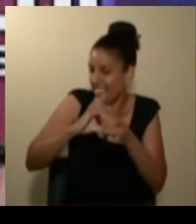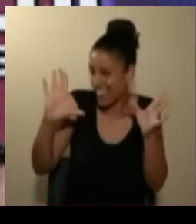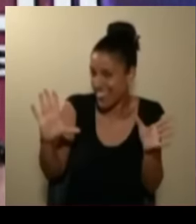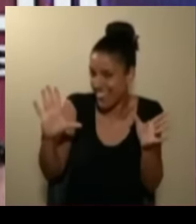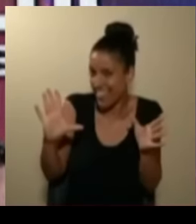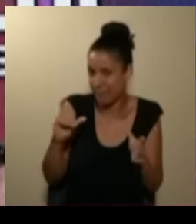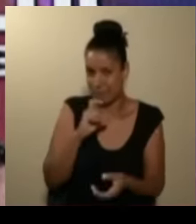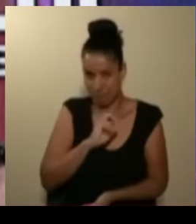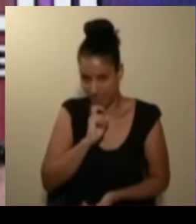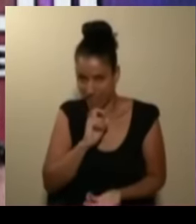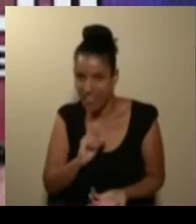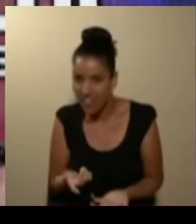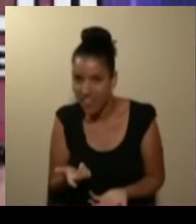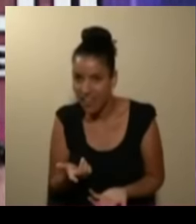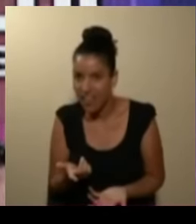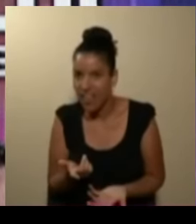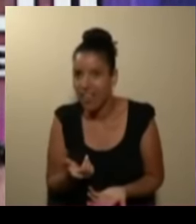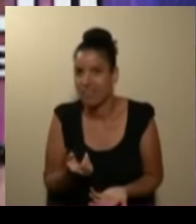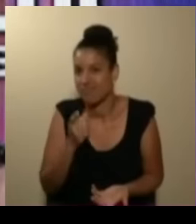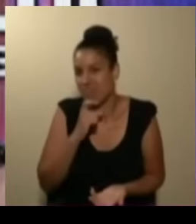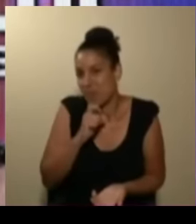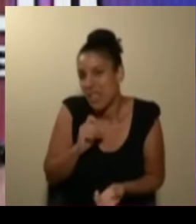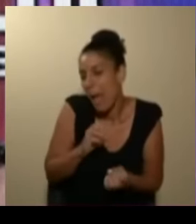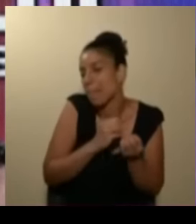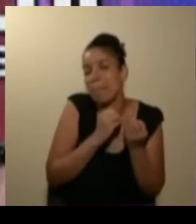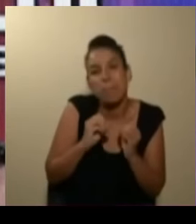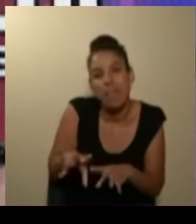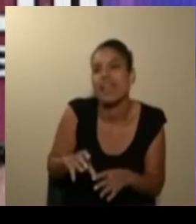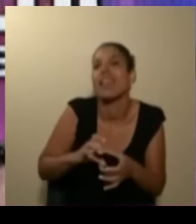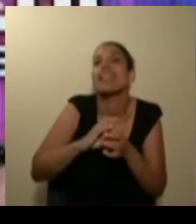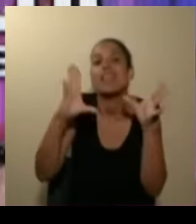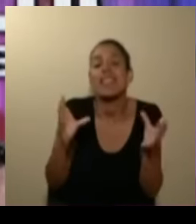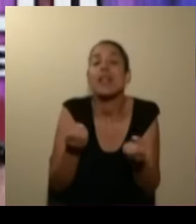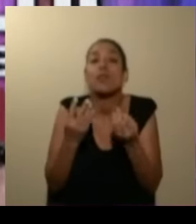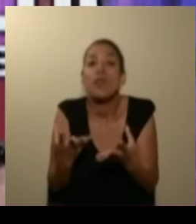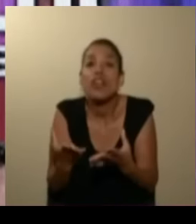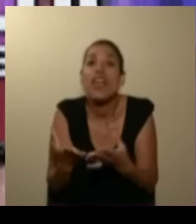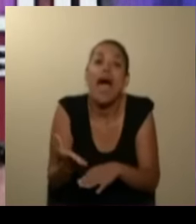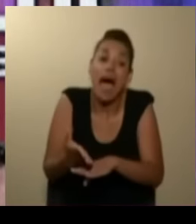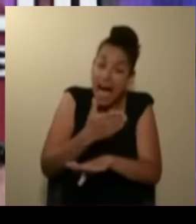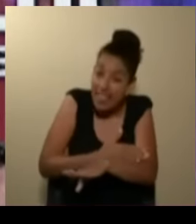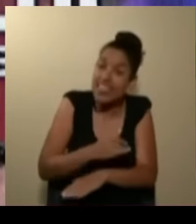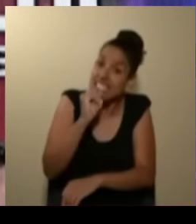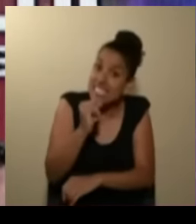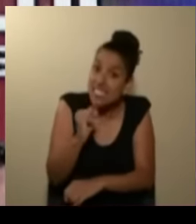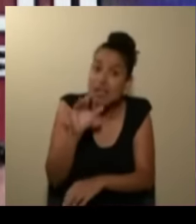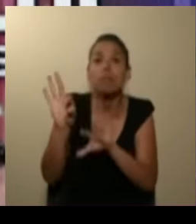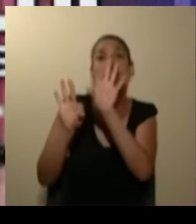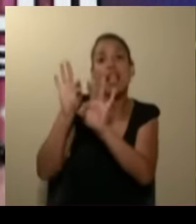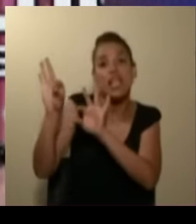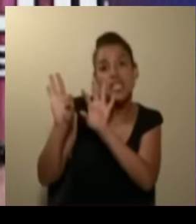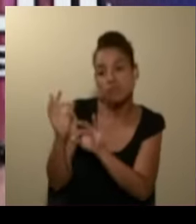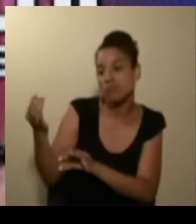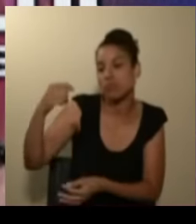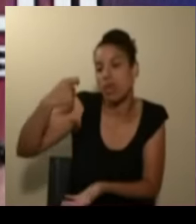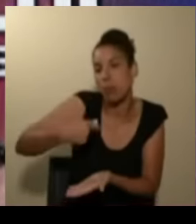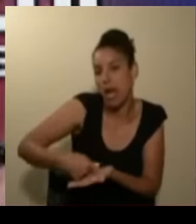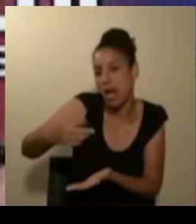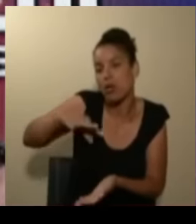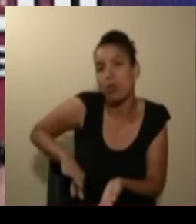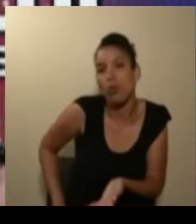Y en realidad pierde libertad el trabajador porque antes sí elegía si cobraba en una cuenta bancaria, si cobraba con tarjetas